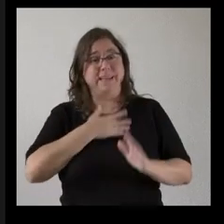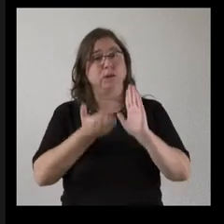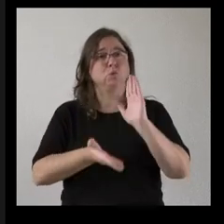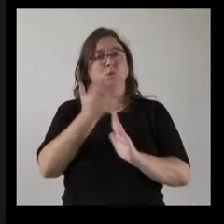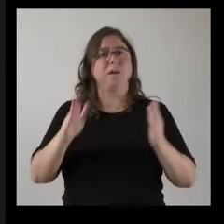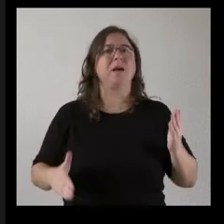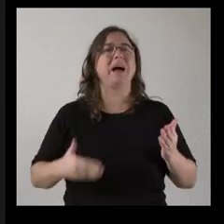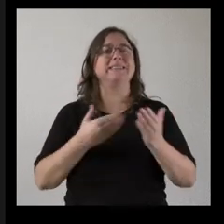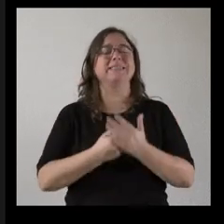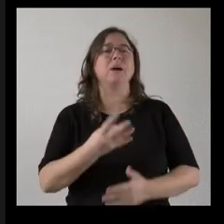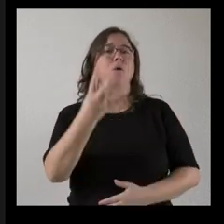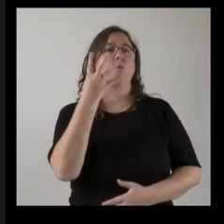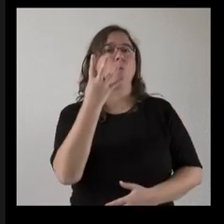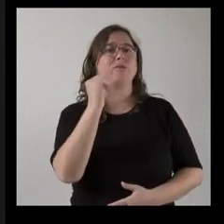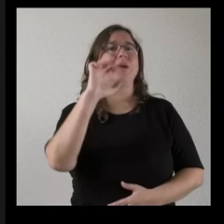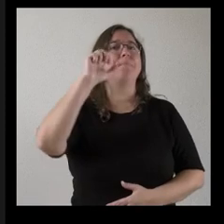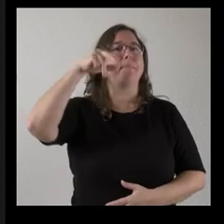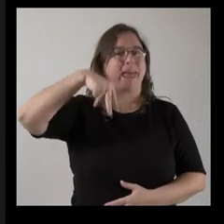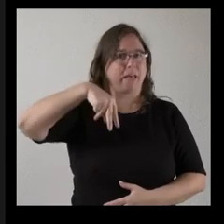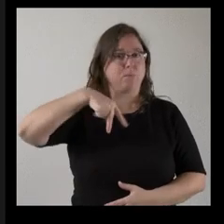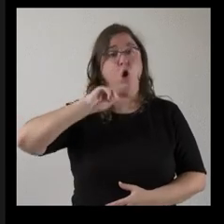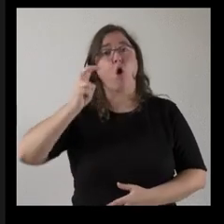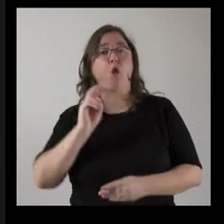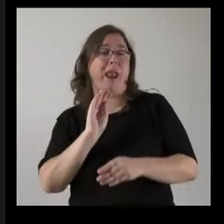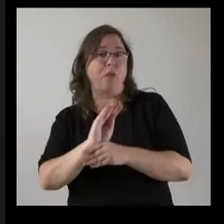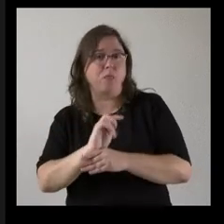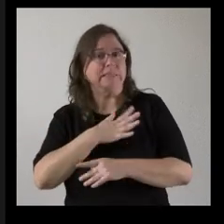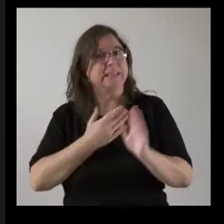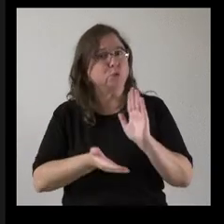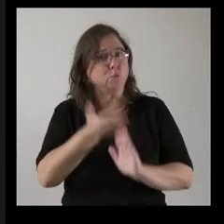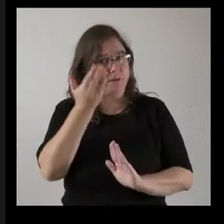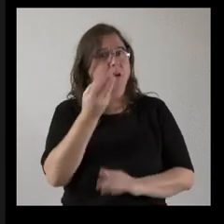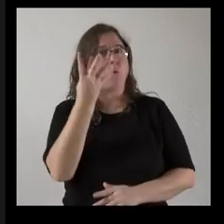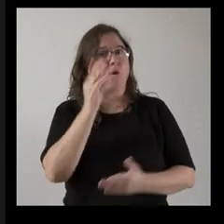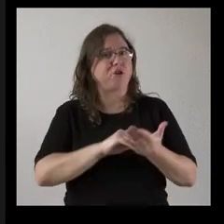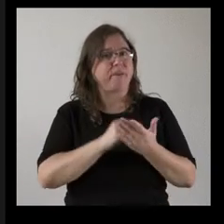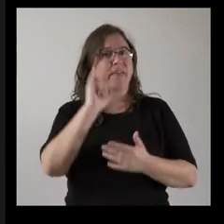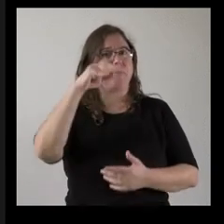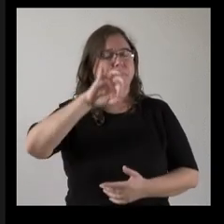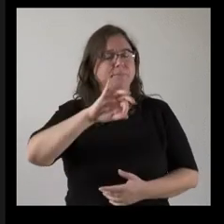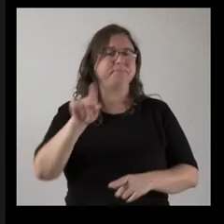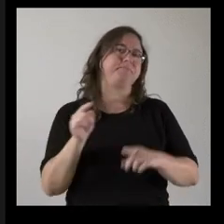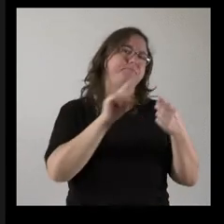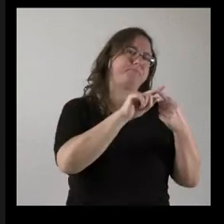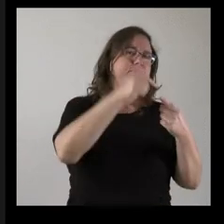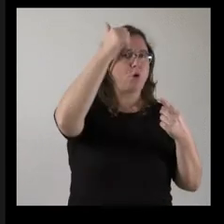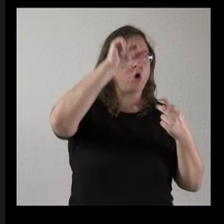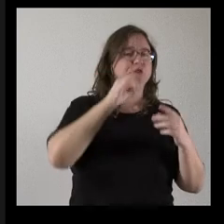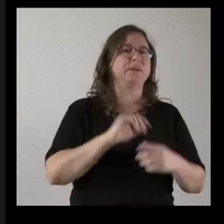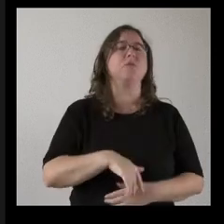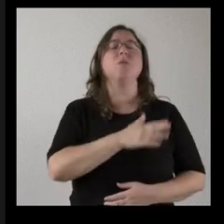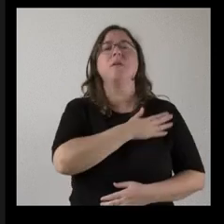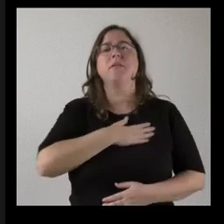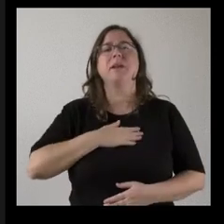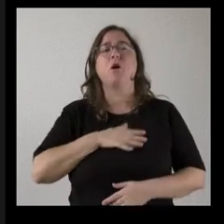veces para otro tipo de ayudas como se estaba hablando ahora mismo de las ayudas en alquiler y al consejero portavoz estamos en un gobierno de